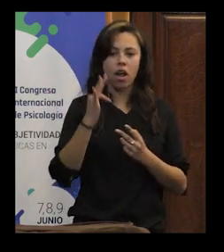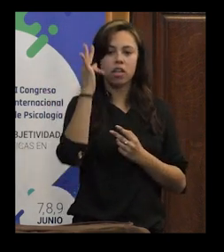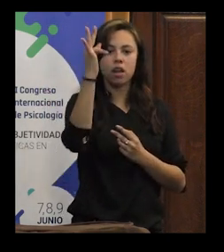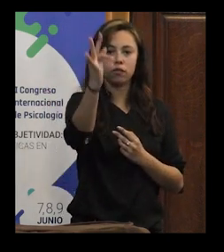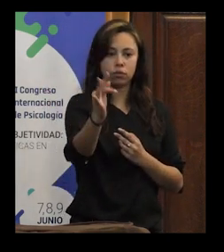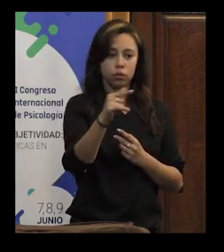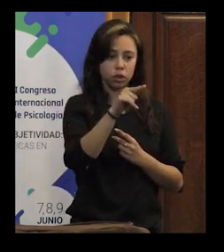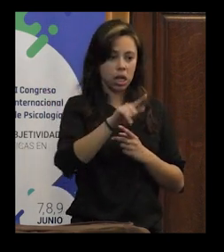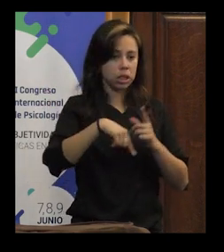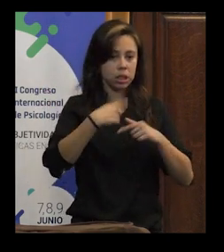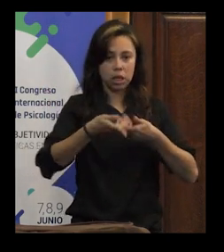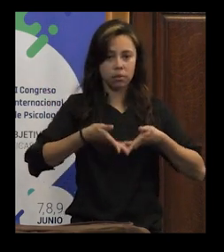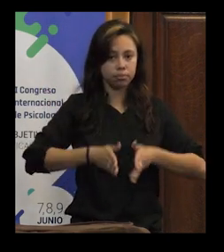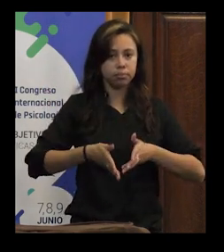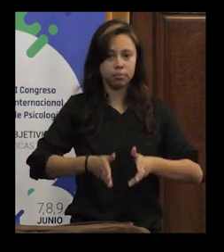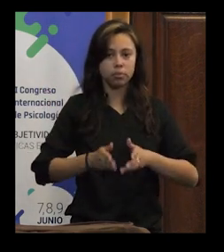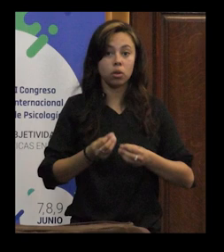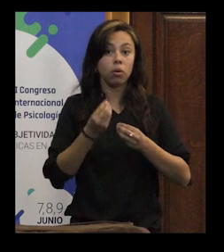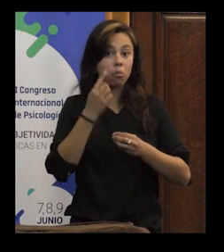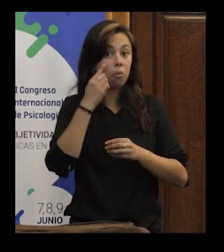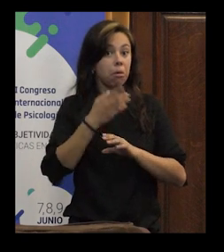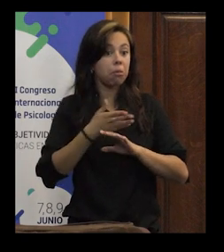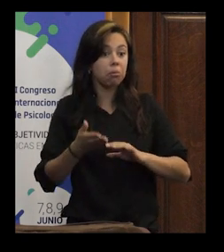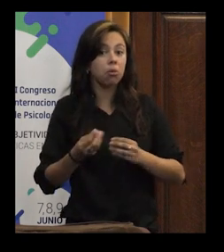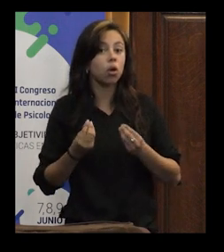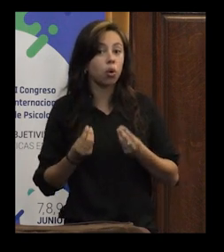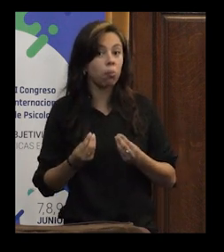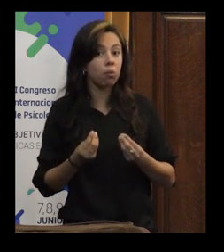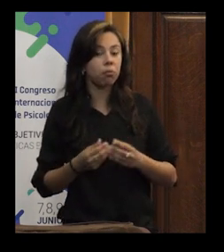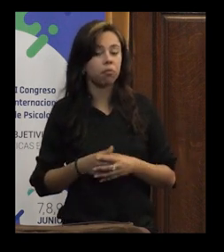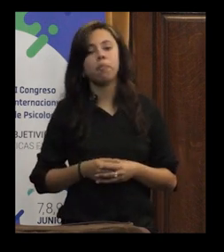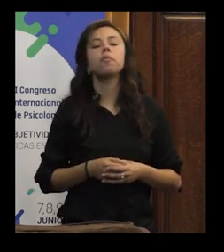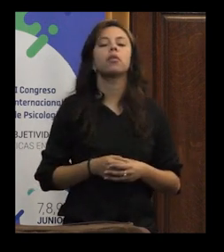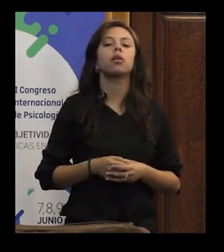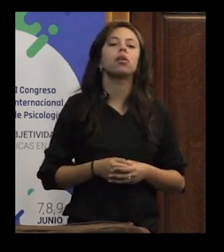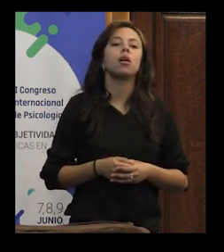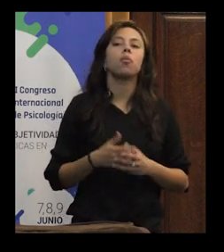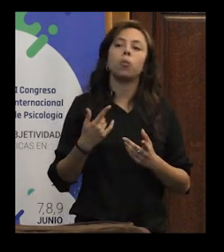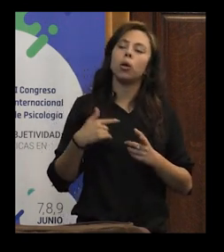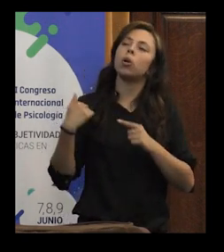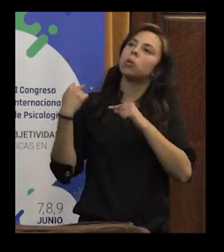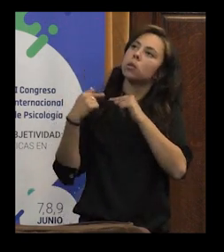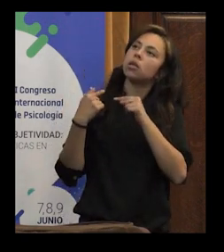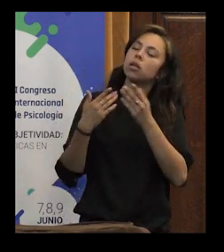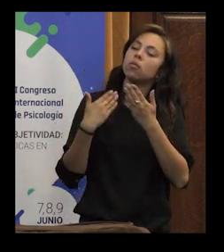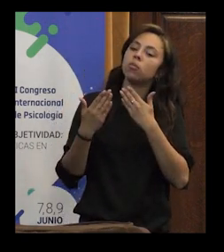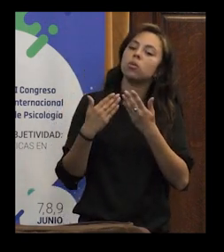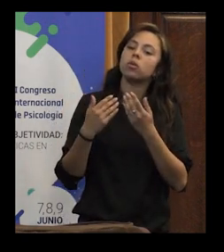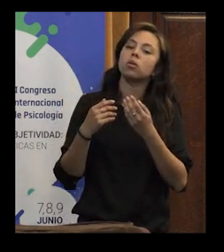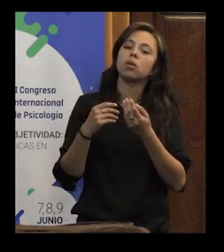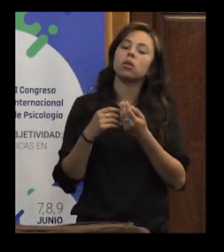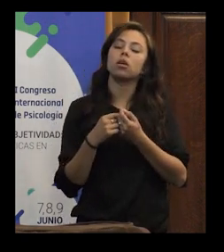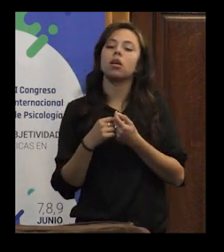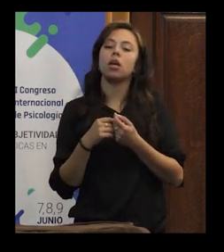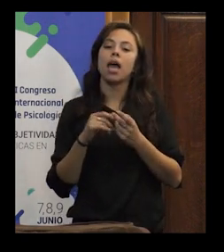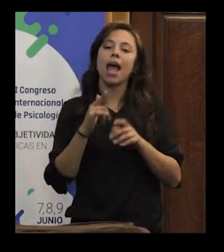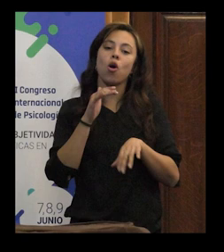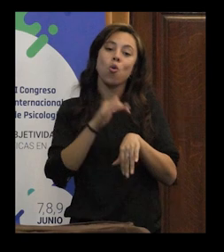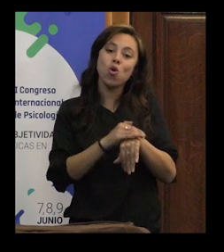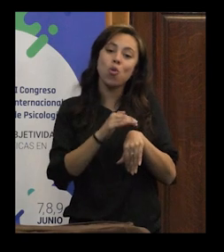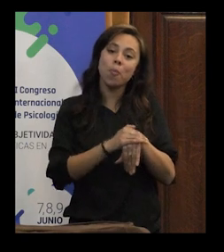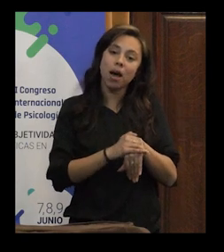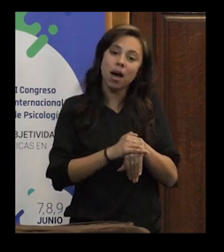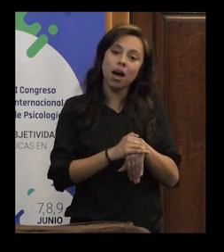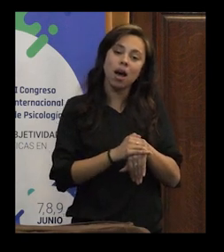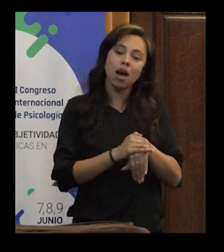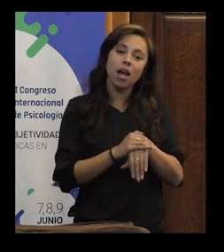Siguiendo a una de mis autoras favoritas, Anne-Marie Moll, poderíamos incluso decir que la culpa es la